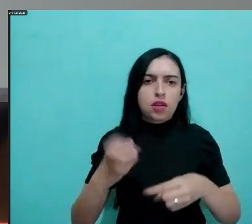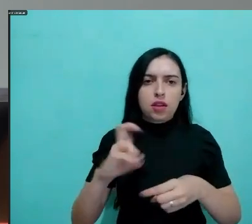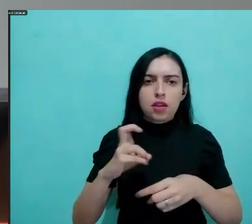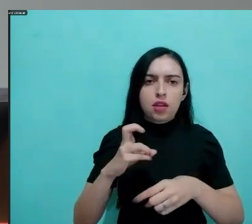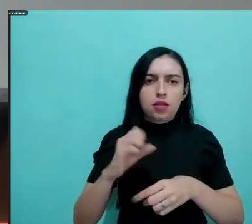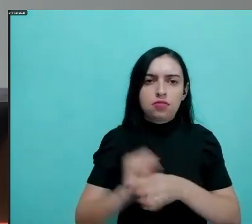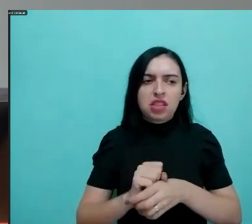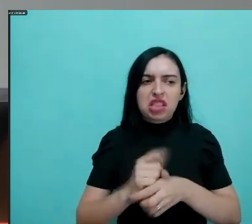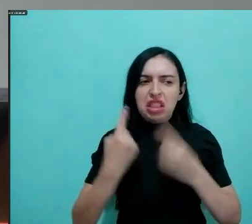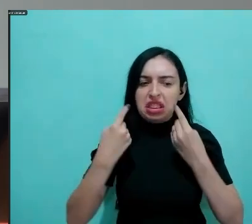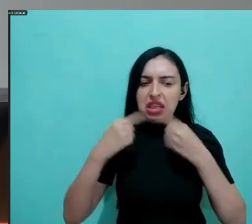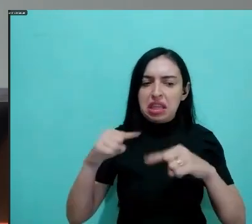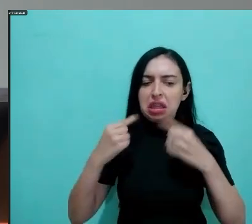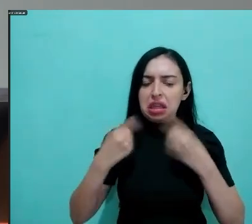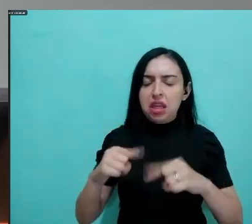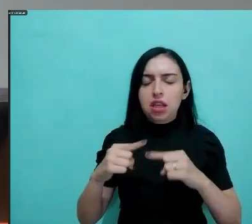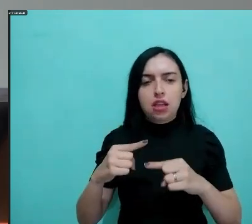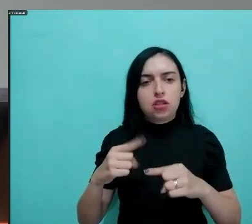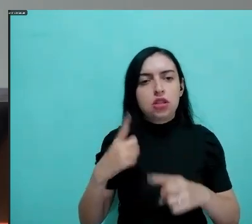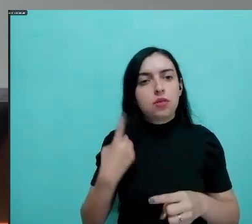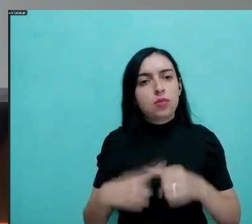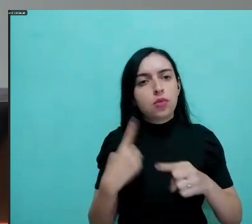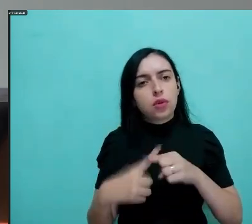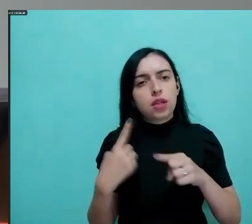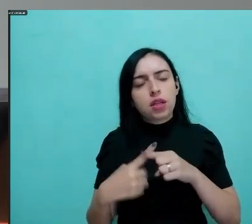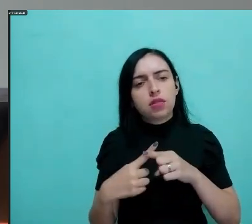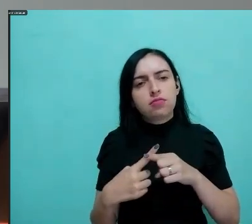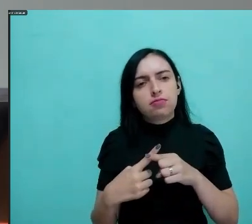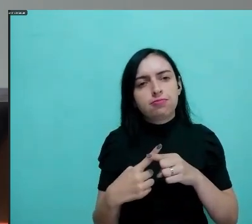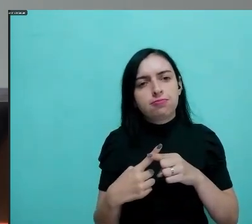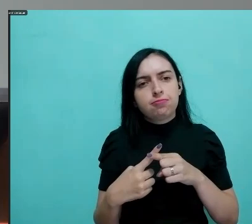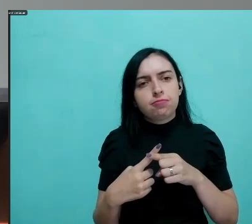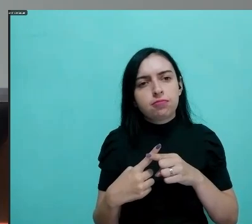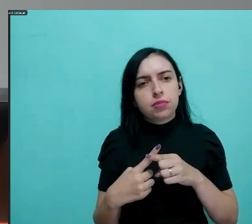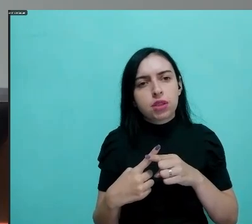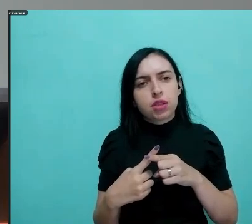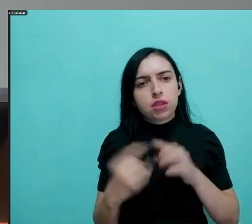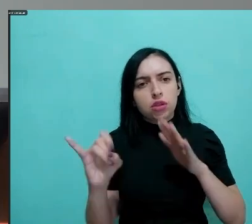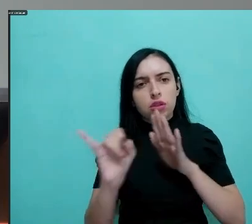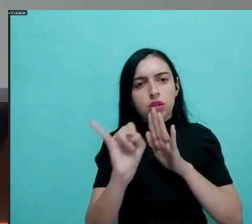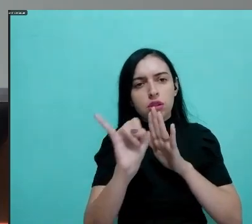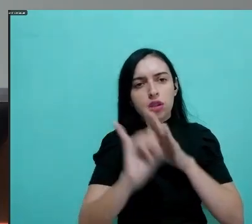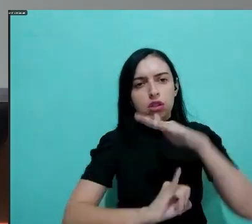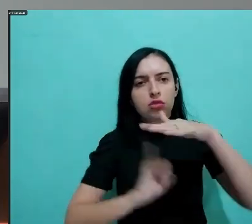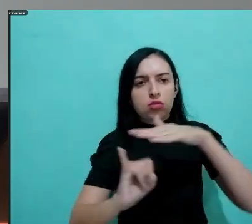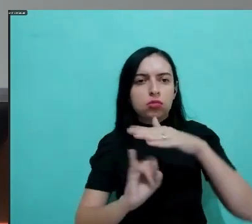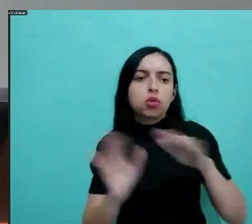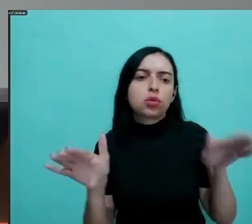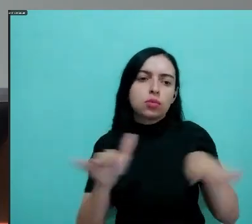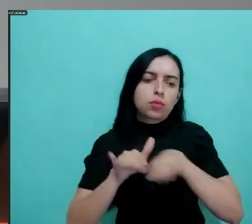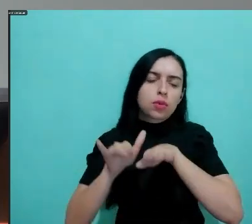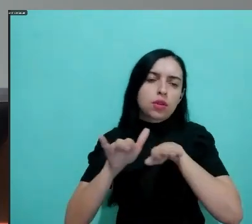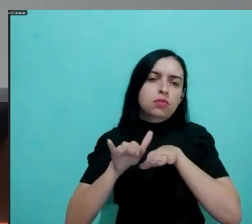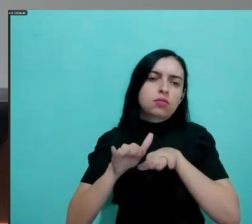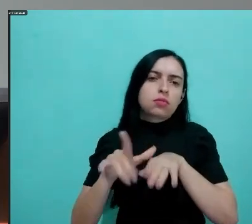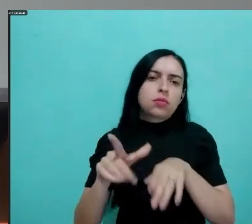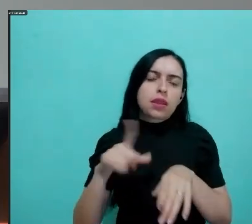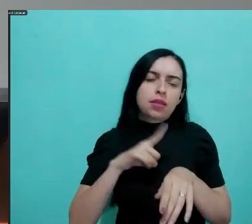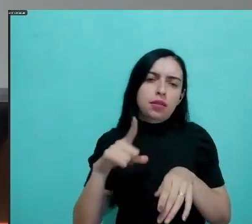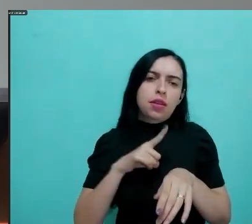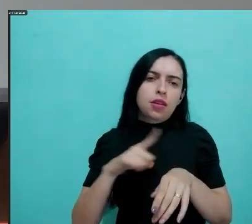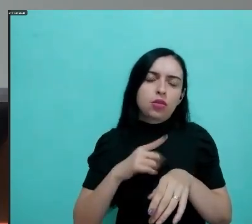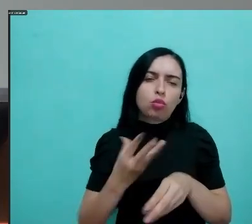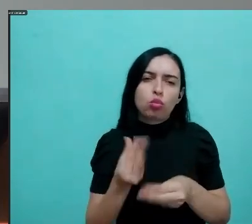por supuesto, pero básicamente las instituciones parecen muy sólidas. Es decir, que hay una forma